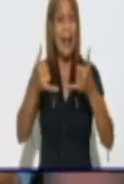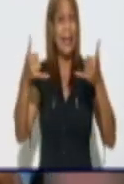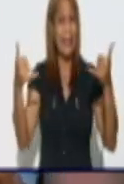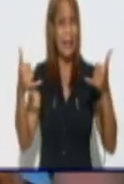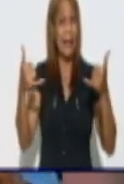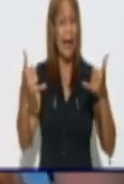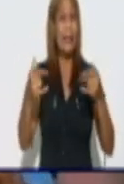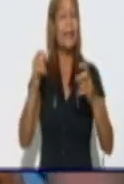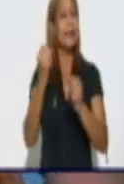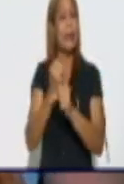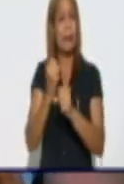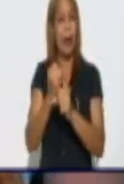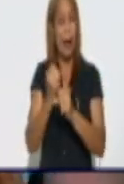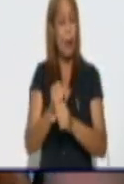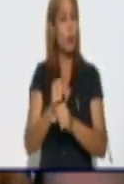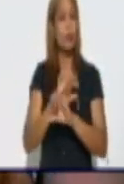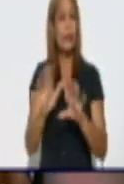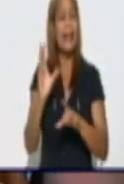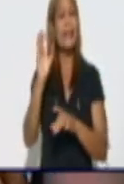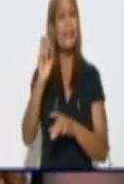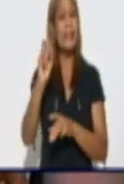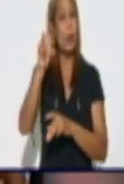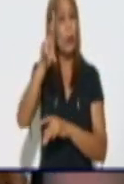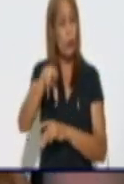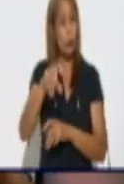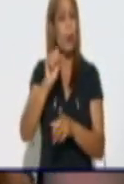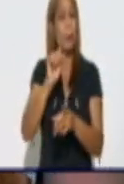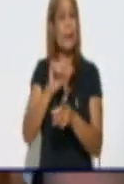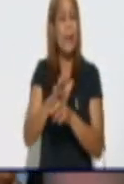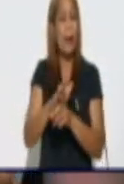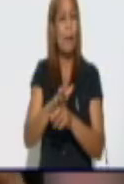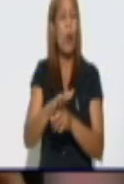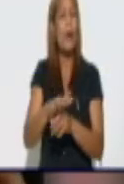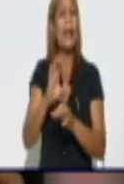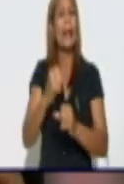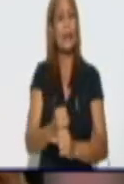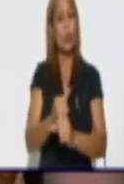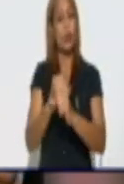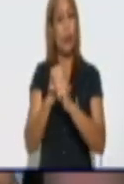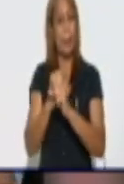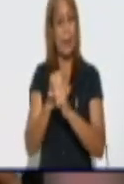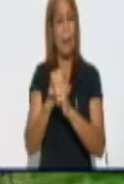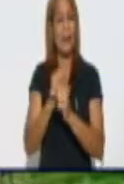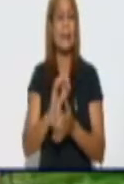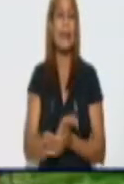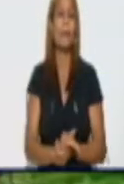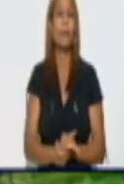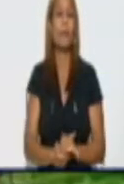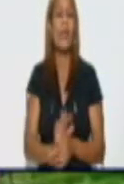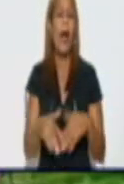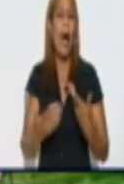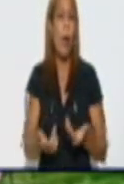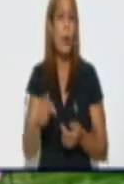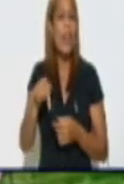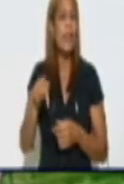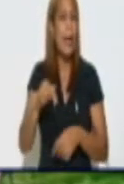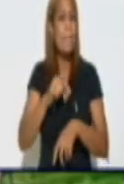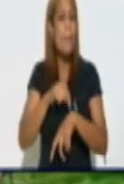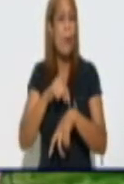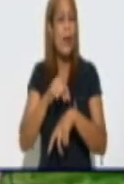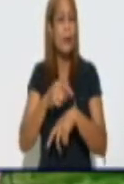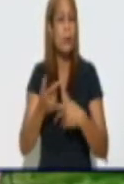de Ciro Redondo, comenzaremos en la parte de acueducto de Rosa la Bayamesa. ¿En qué momento están hoy estas